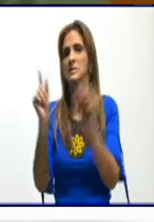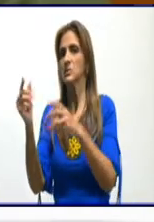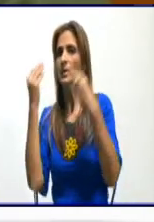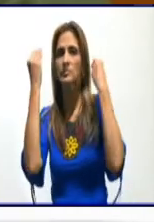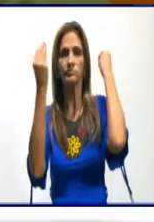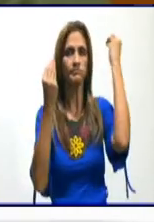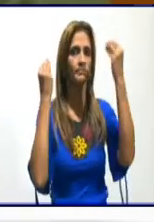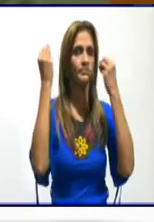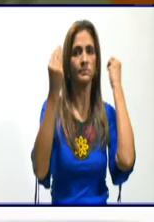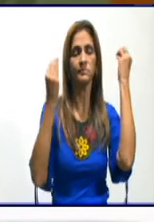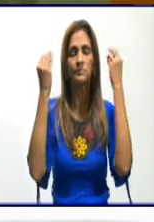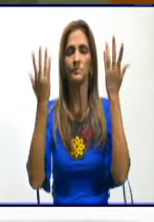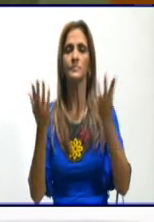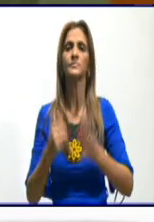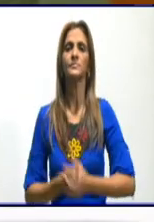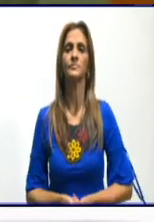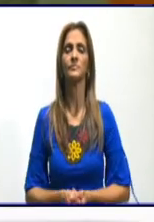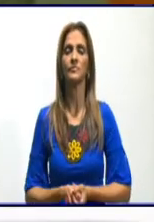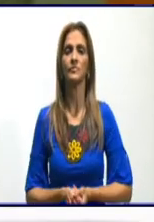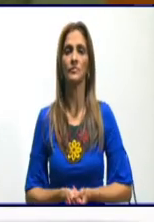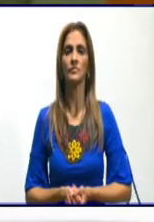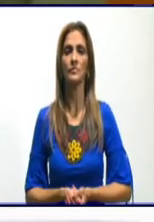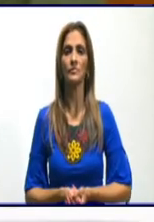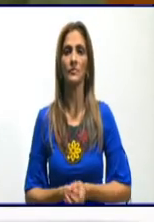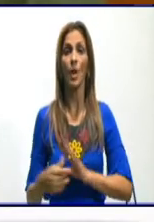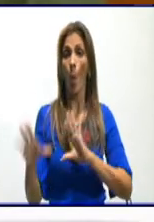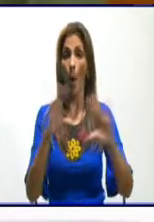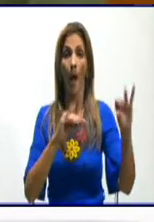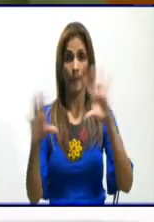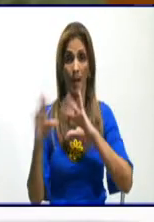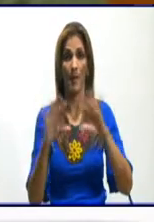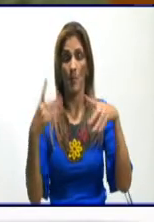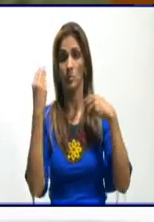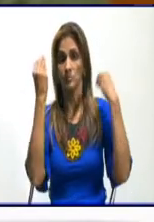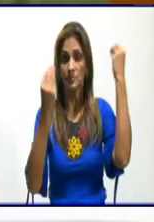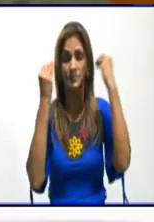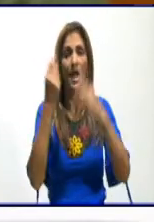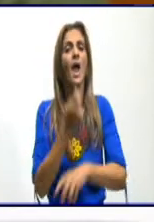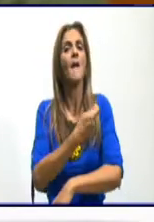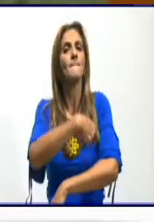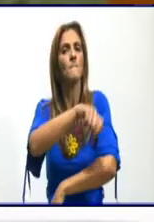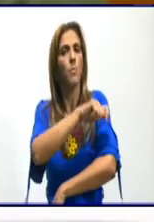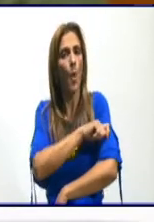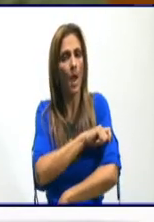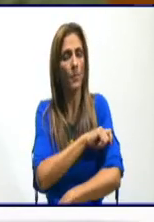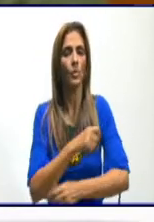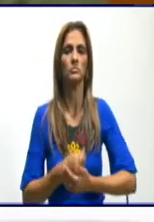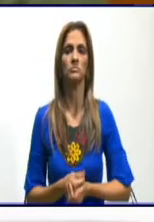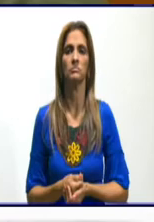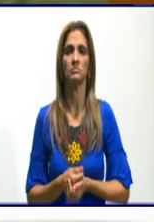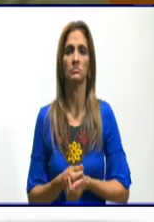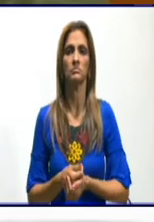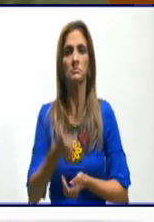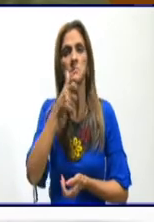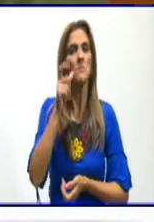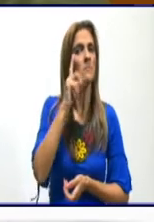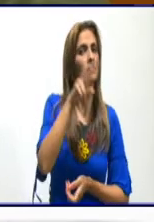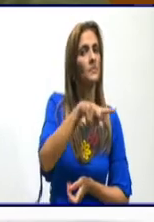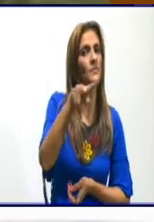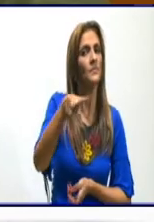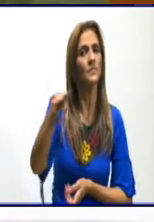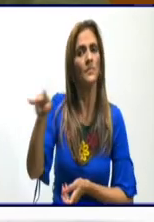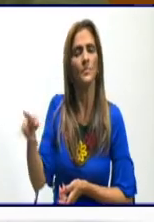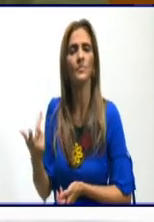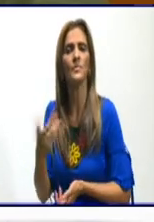en nuestra opinión y la compartíamos con los medios el pueblo fue muy bien disciplinado en bastantes